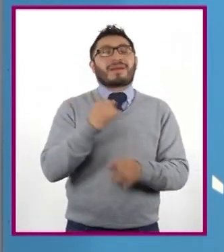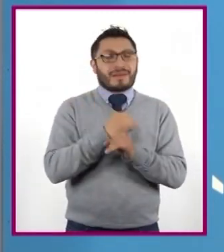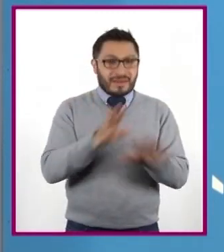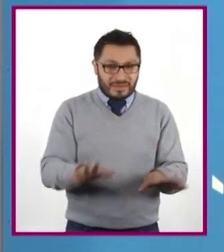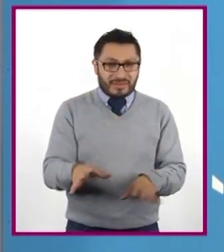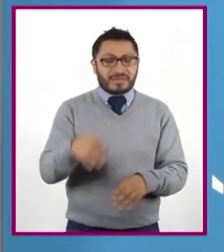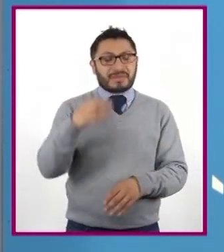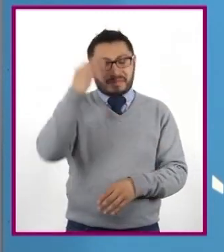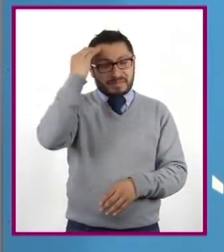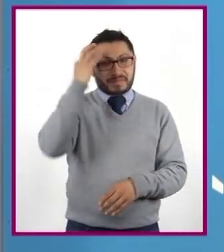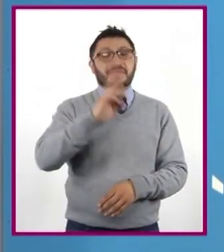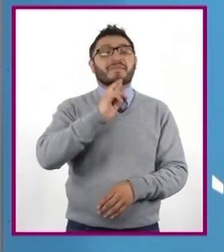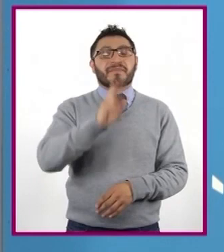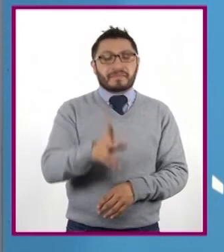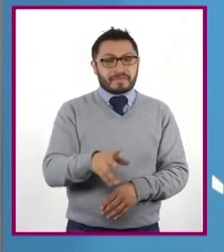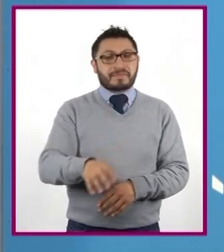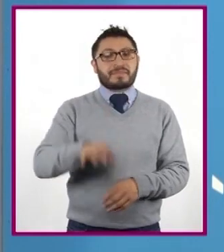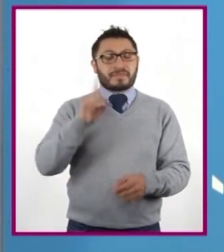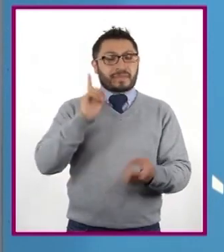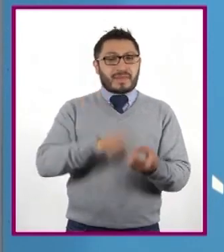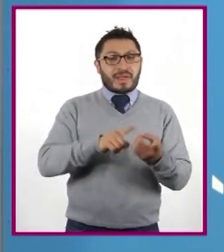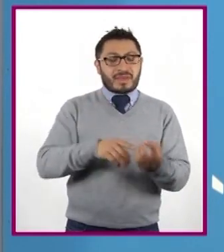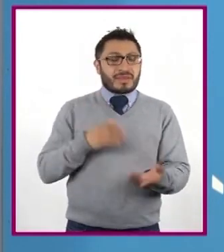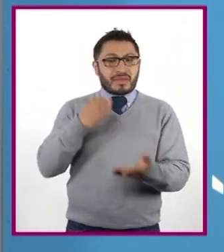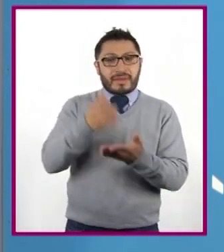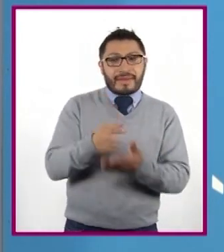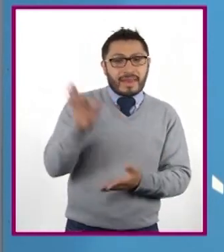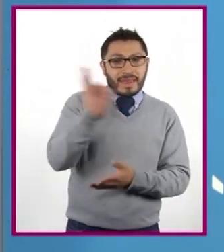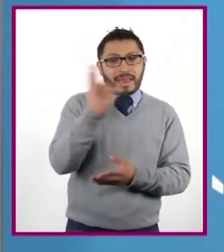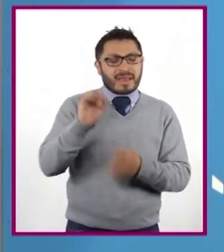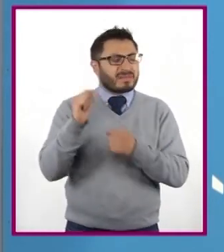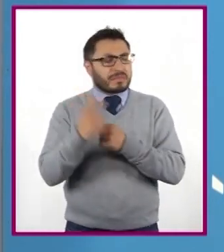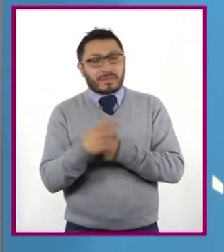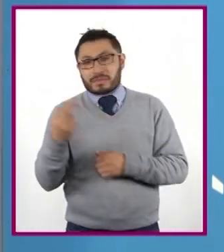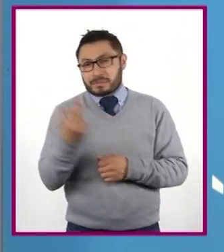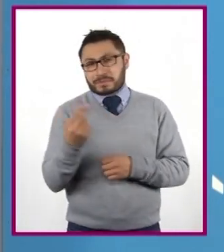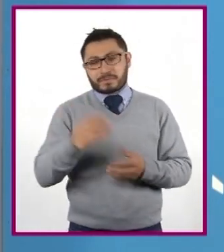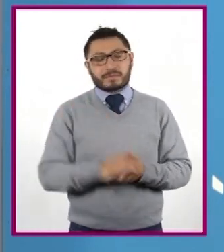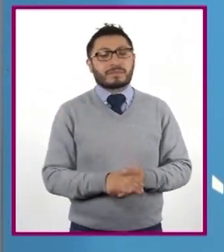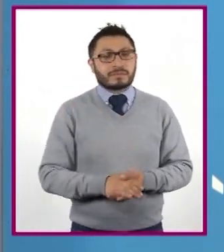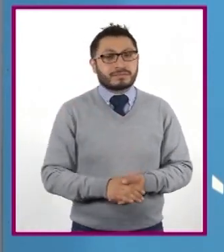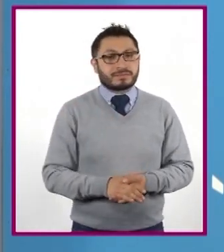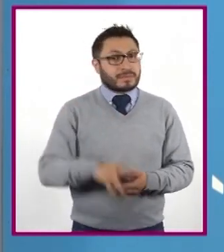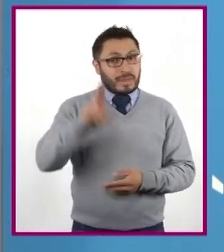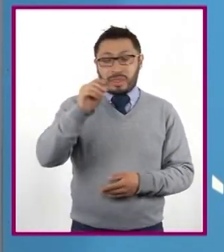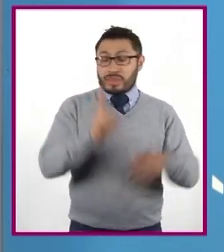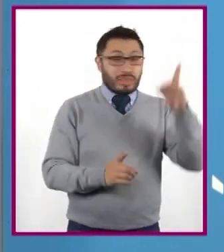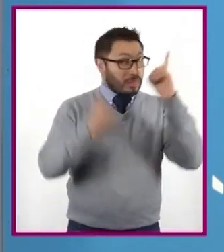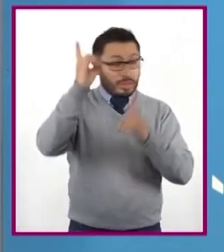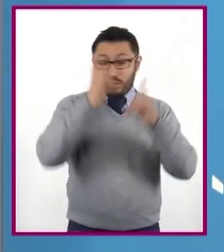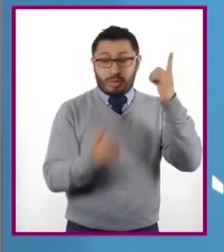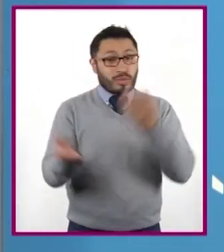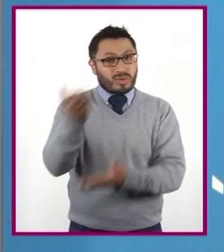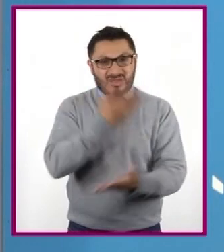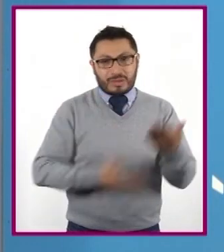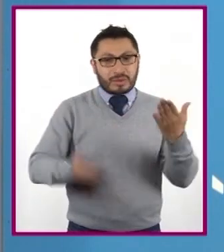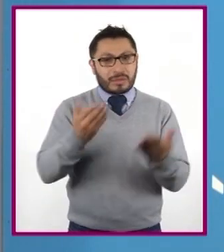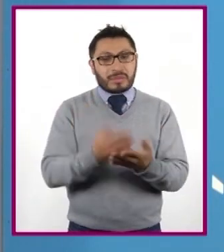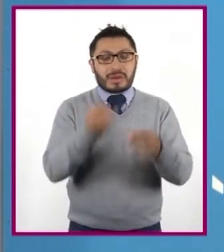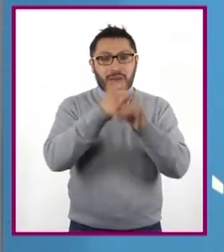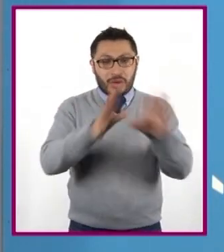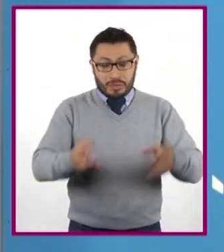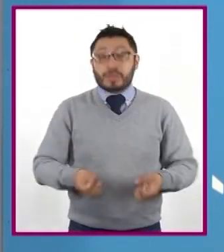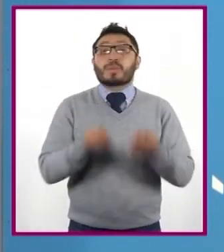de mejor manera dónde pueden acudir en caso de ser necesario. No duden en compartir la información con